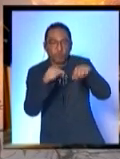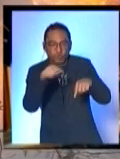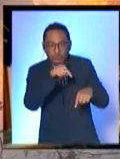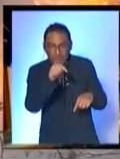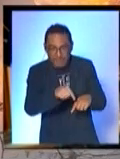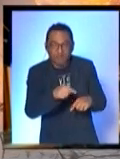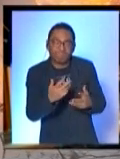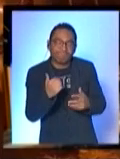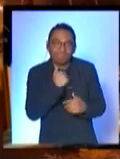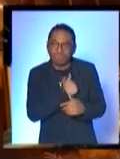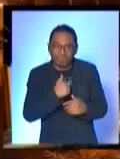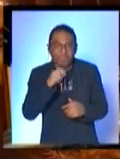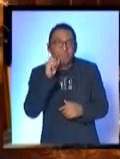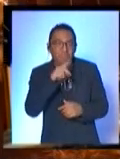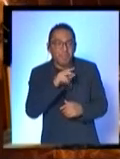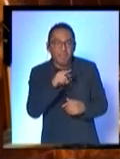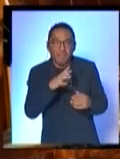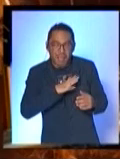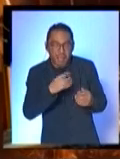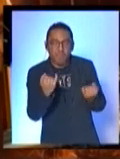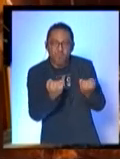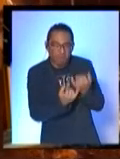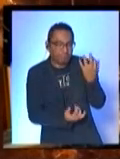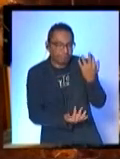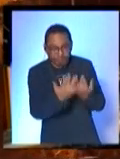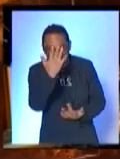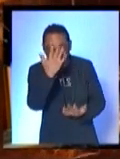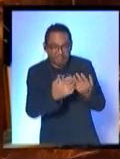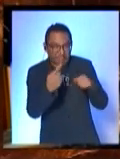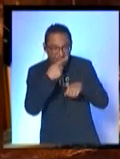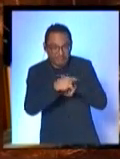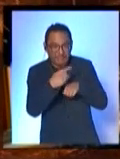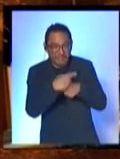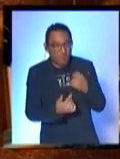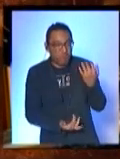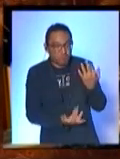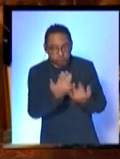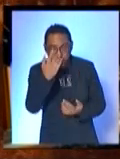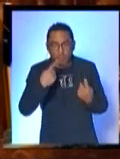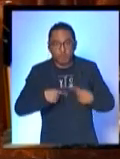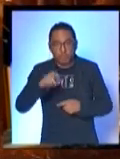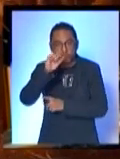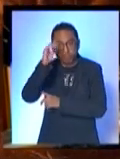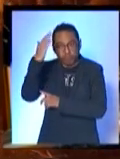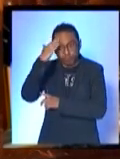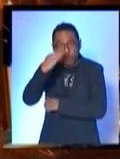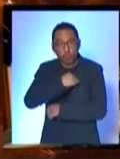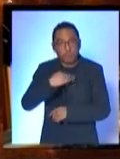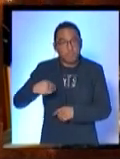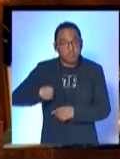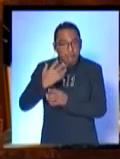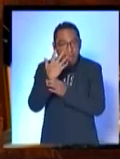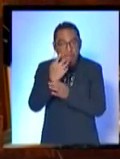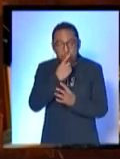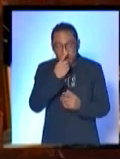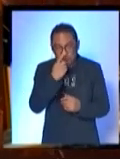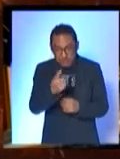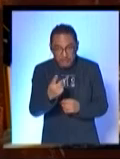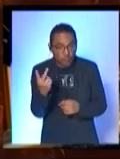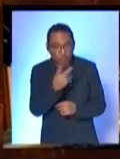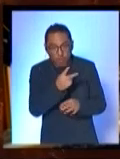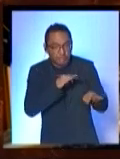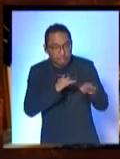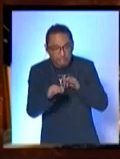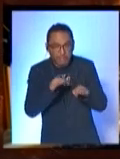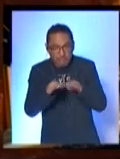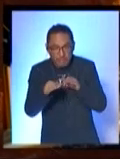pues también se ha presentado un incendio bastante fuerte. Comentarte que de acuerdo a las autoridades municipales, en ambos casos se está trabajando también en lo que